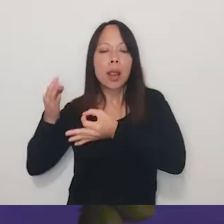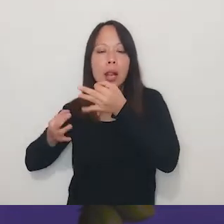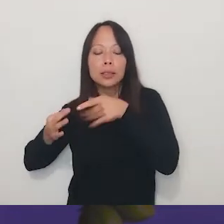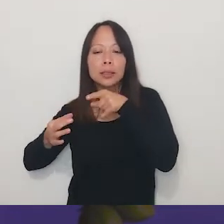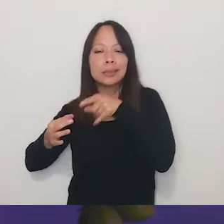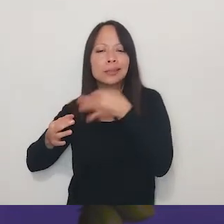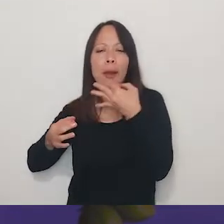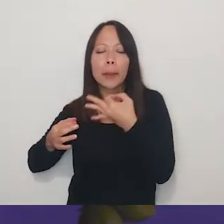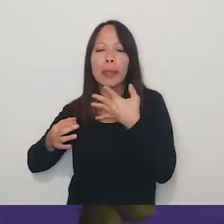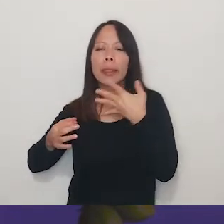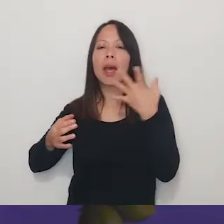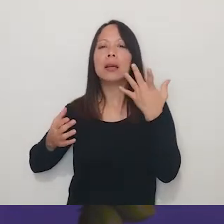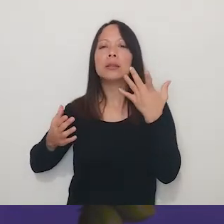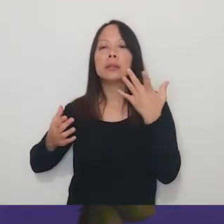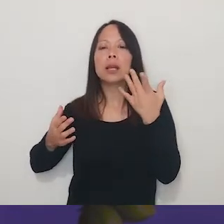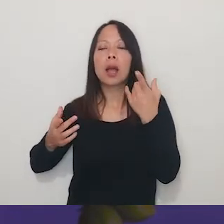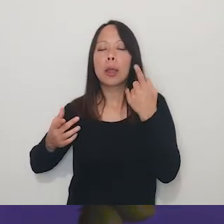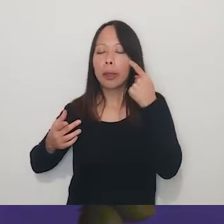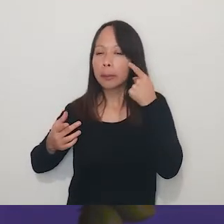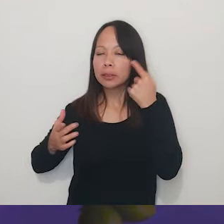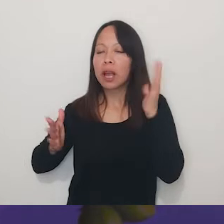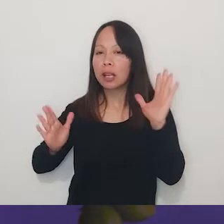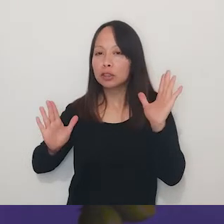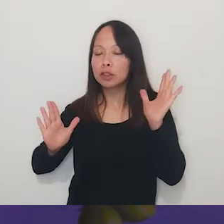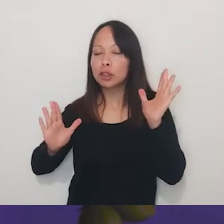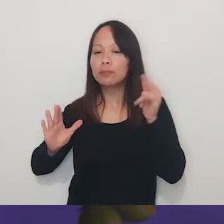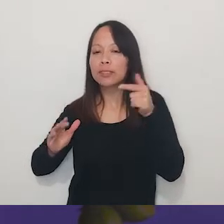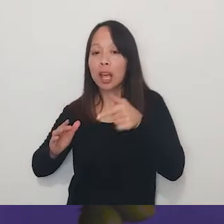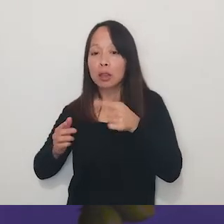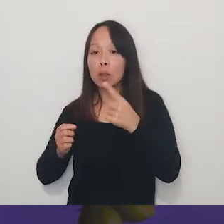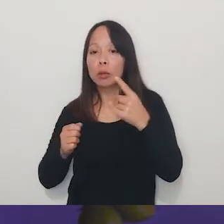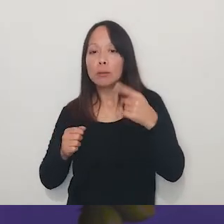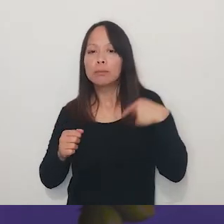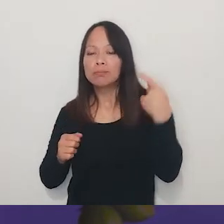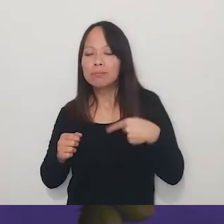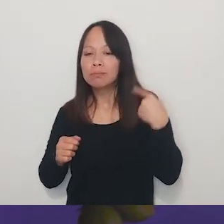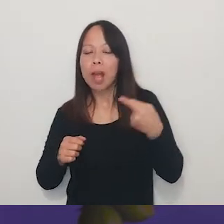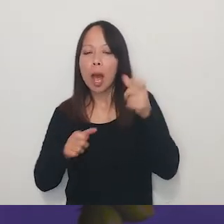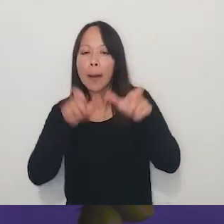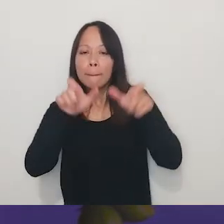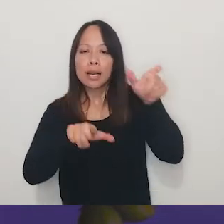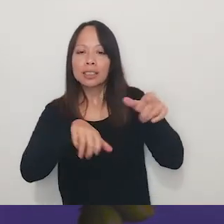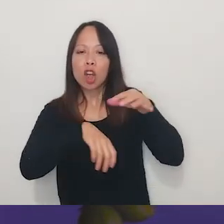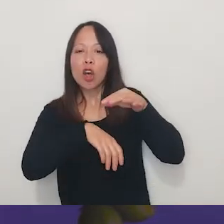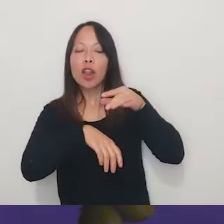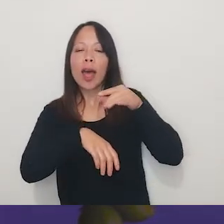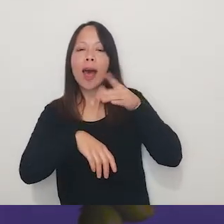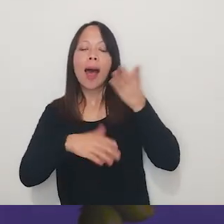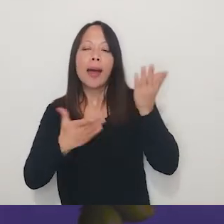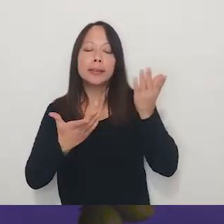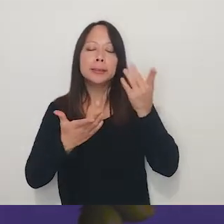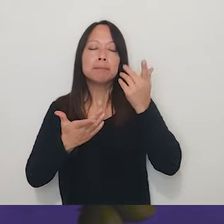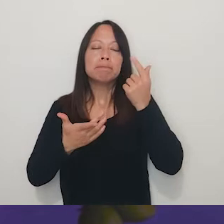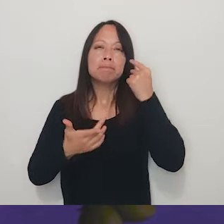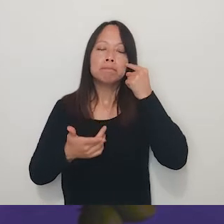estudio que incluya lo que uno realmente está pensando. Esto es muy importante porque es frecuente que haya gente que diga, bueno, tengo un exoma negativo,